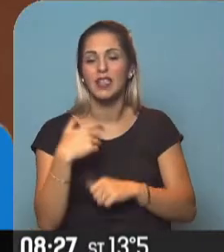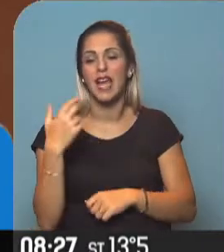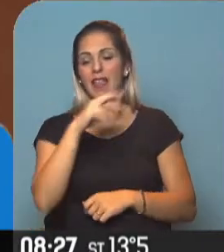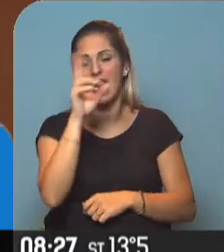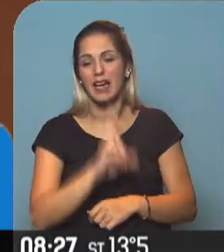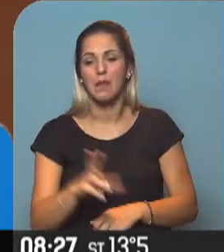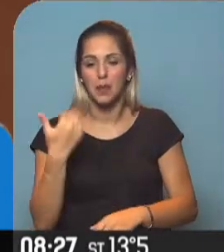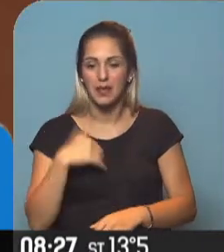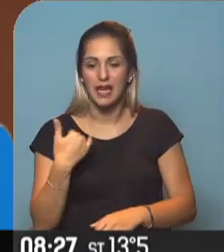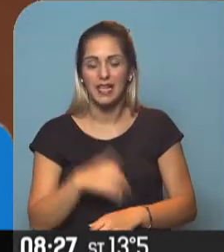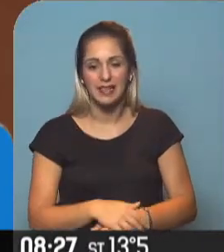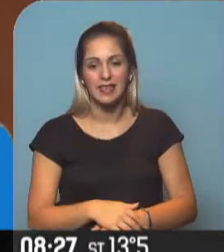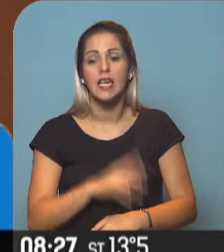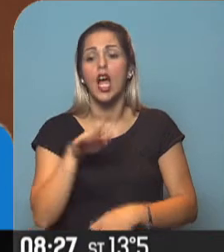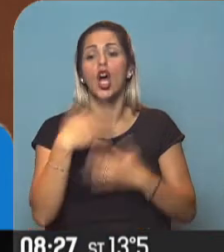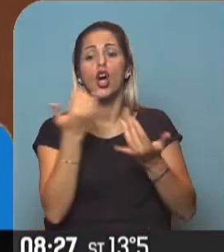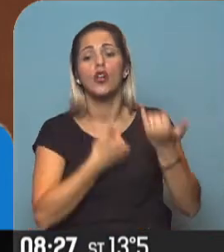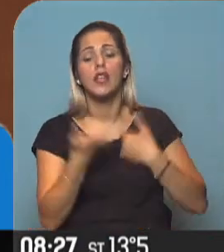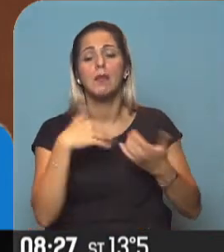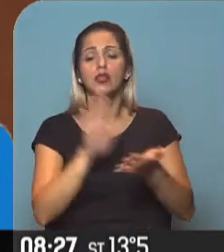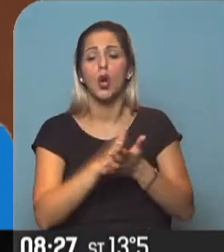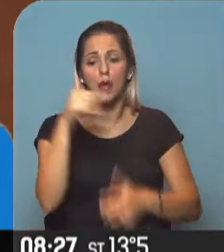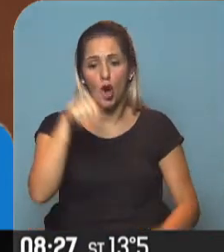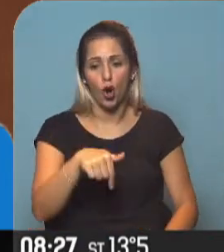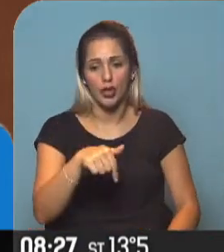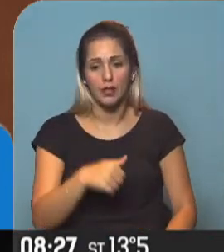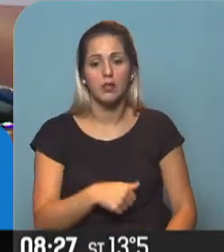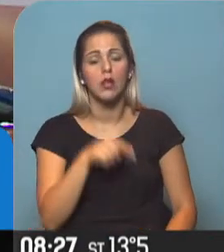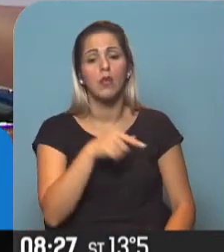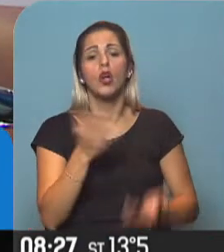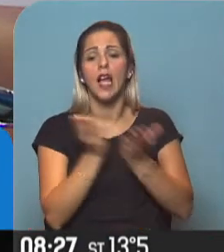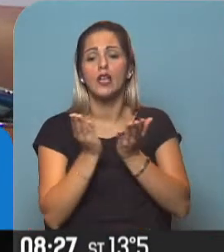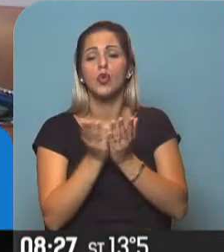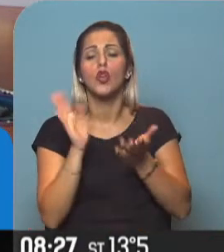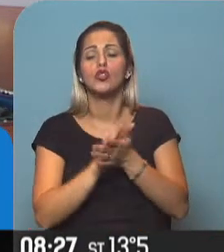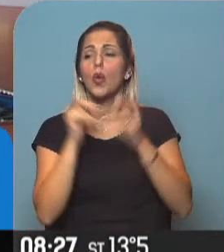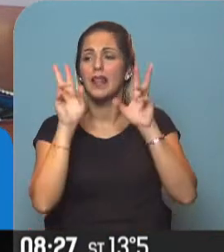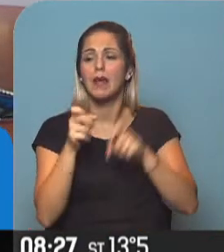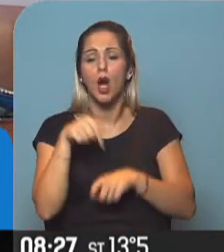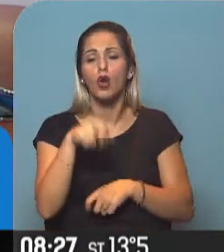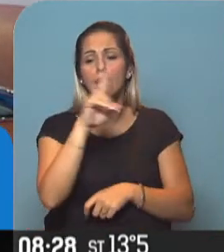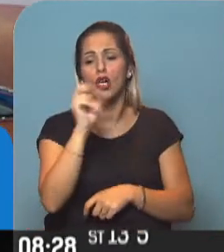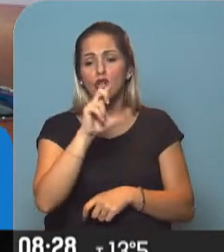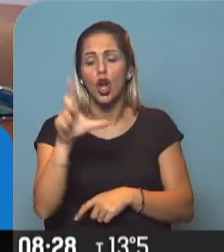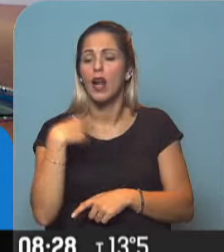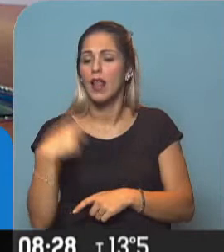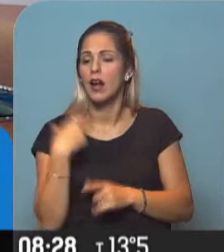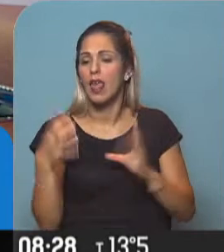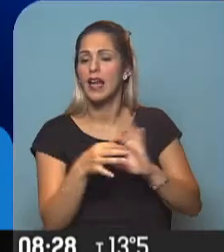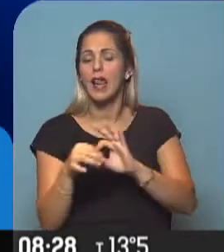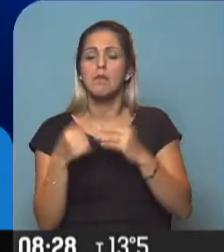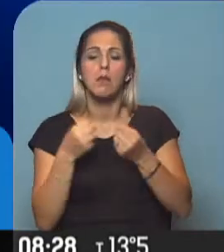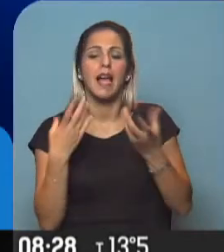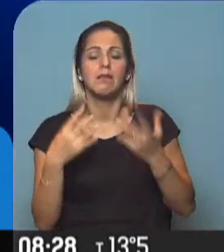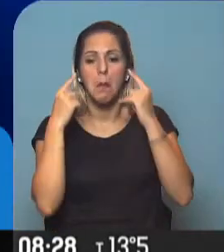república argentina no metemos en el hoy a comentamos alberto eso es un estudioso del tema cuál es el rol hoy de los sindicatos como lo dicen